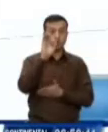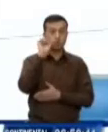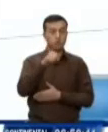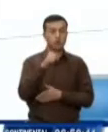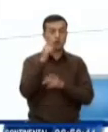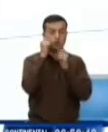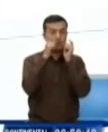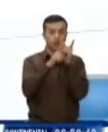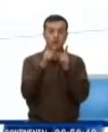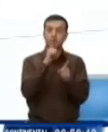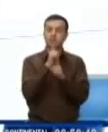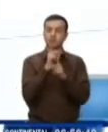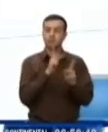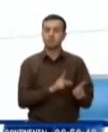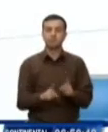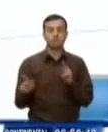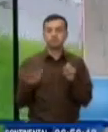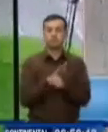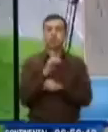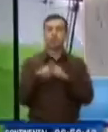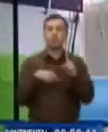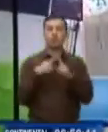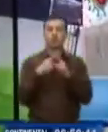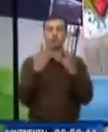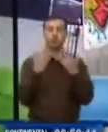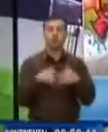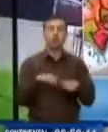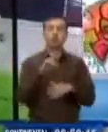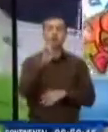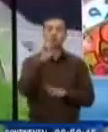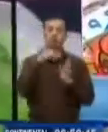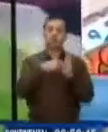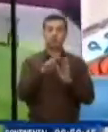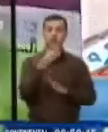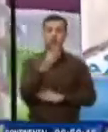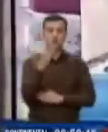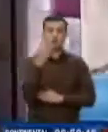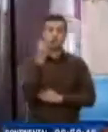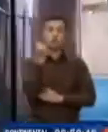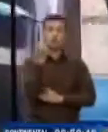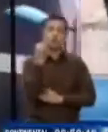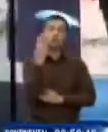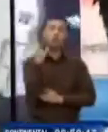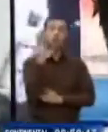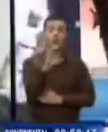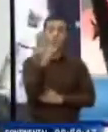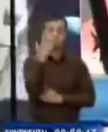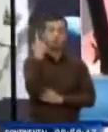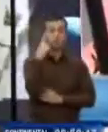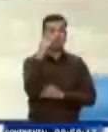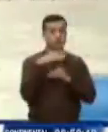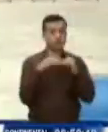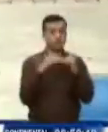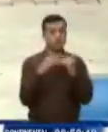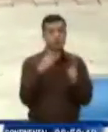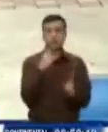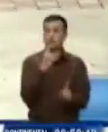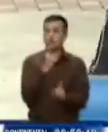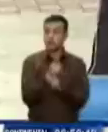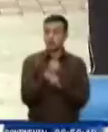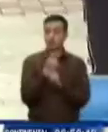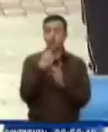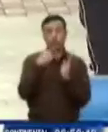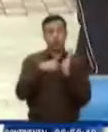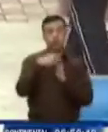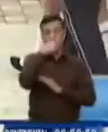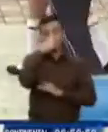seguridad escolar se completará en el 2016 con una inversión que alcanza los 15 millones de dólares. Se espera reducir, por ejemplo, el consumo y venta de